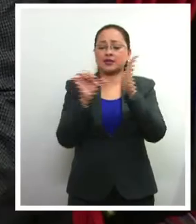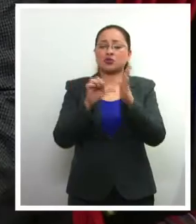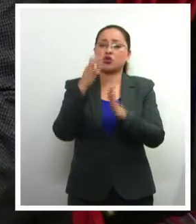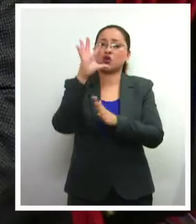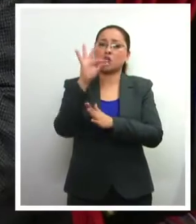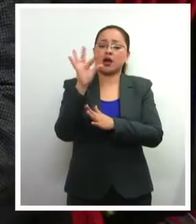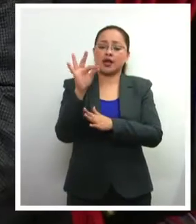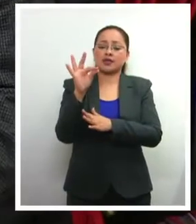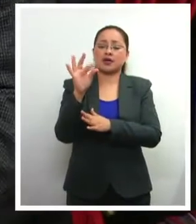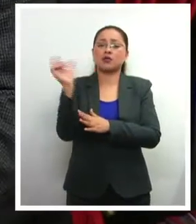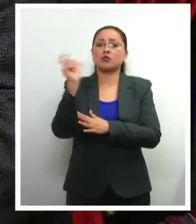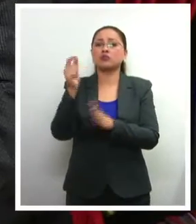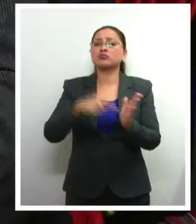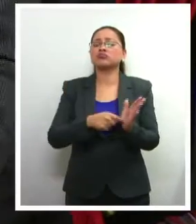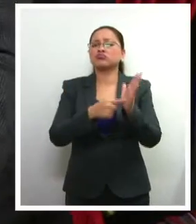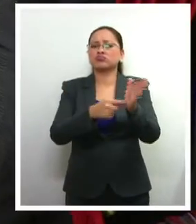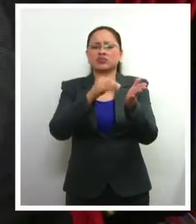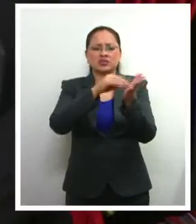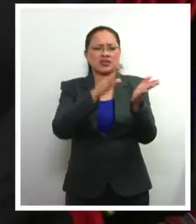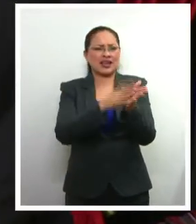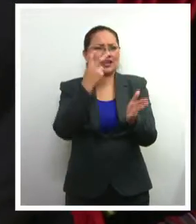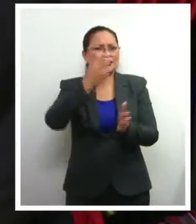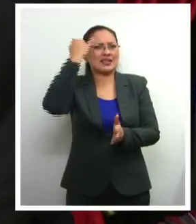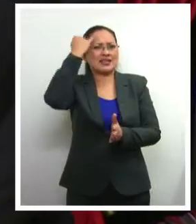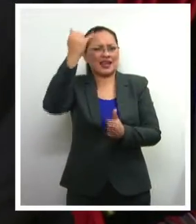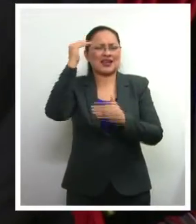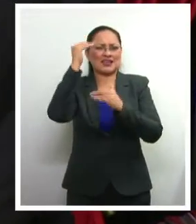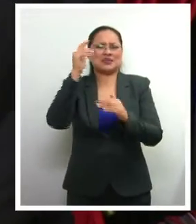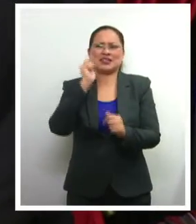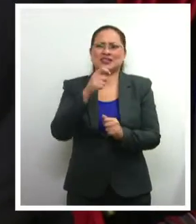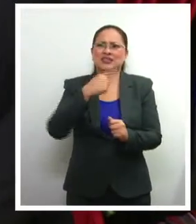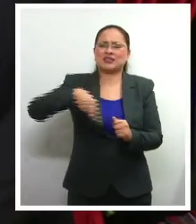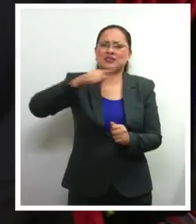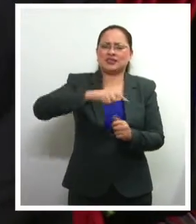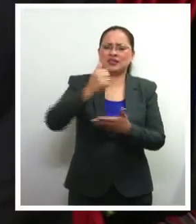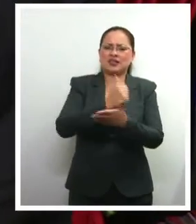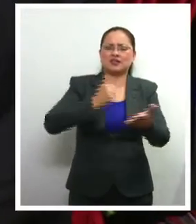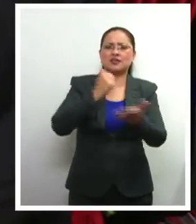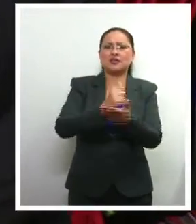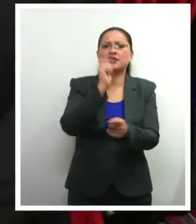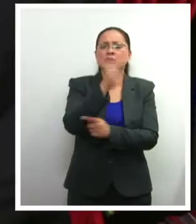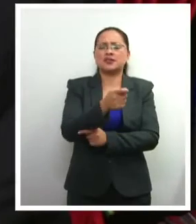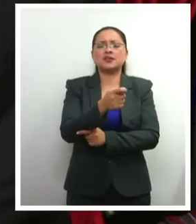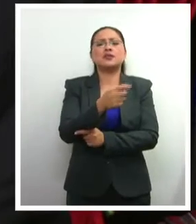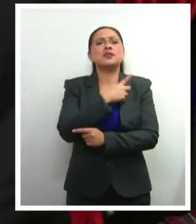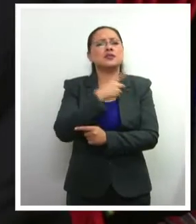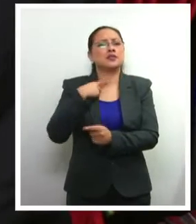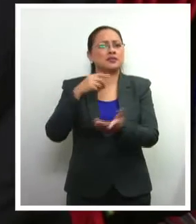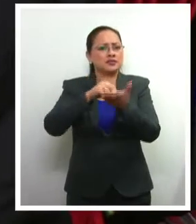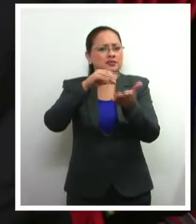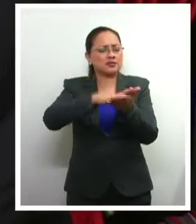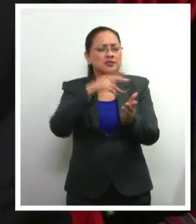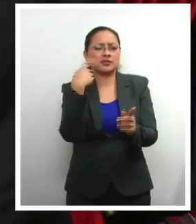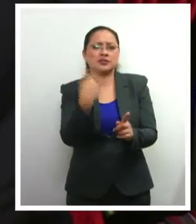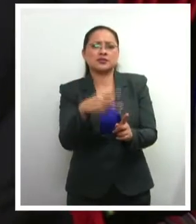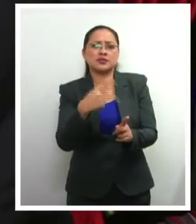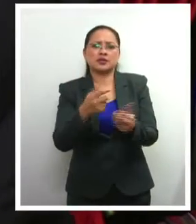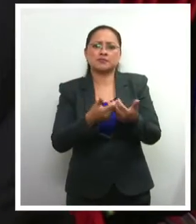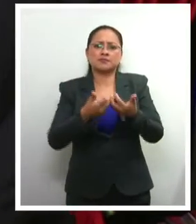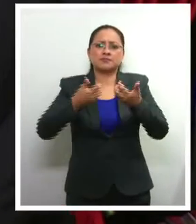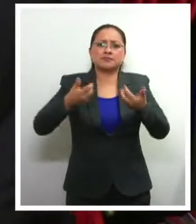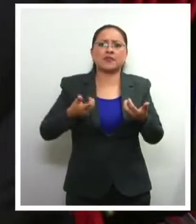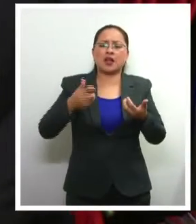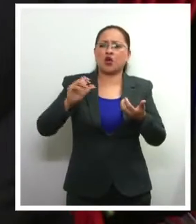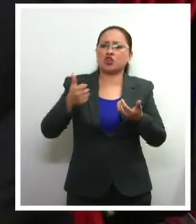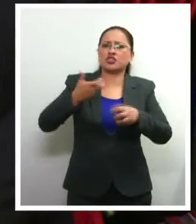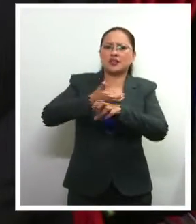que considera esa concepción limitada de la naturaleza de la ciudad al establecerla de forma separada del resto